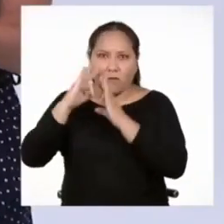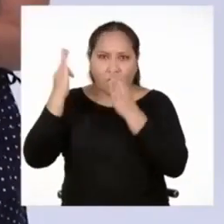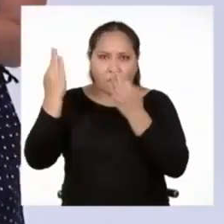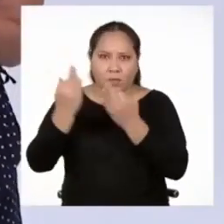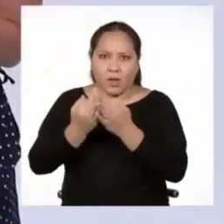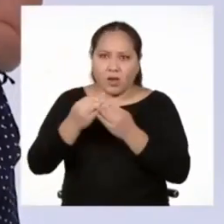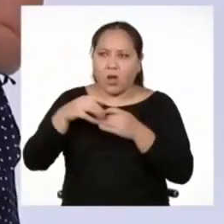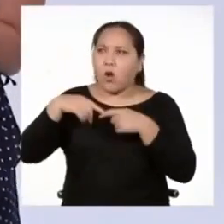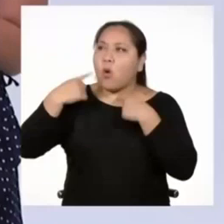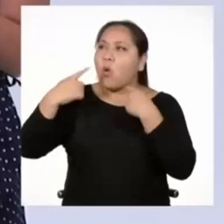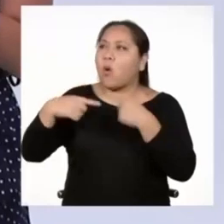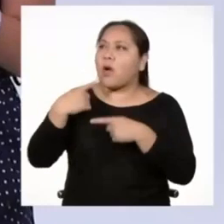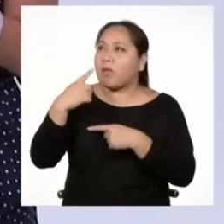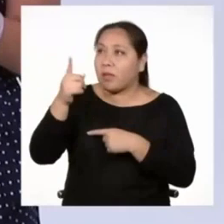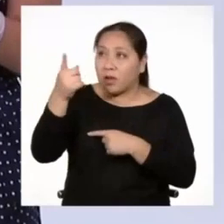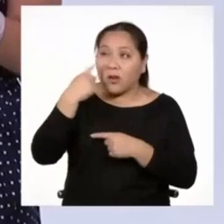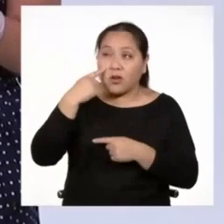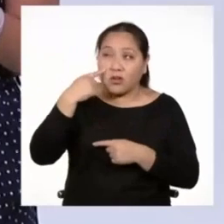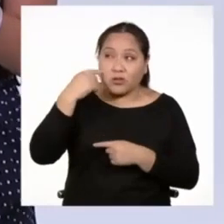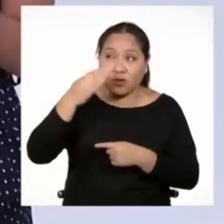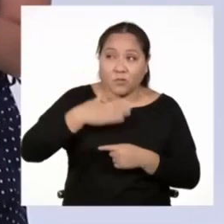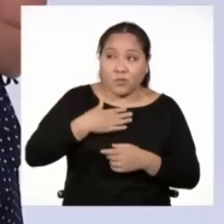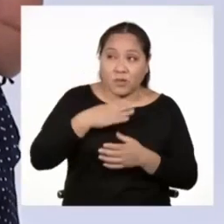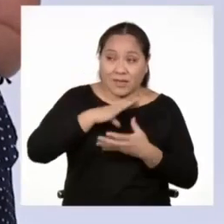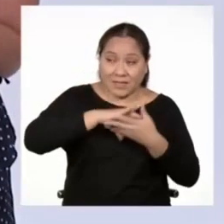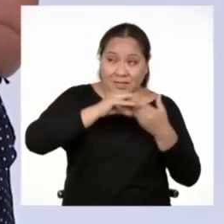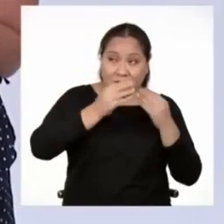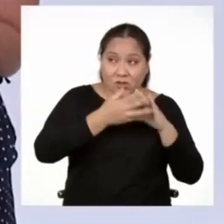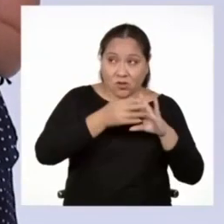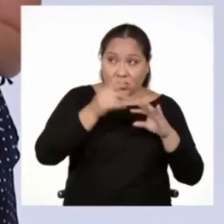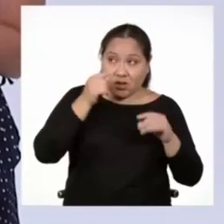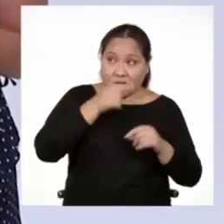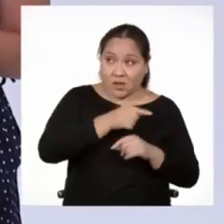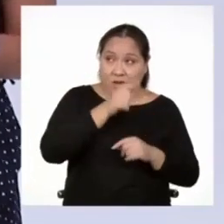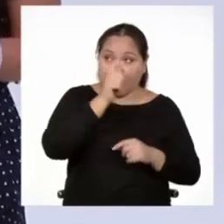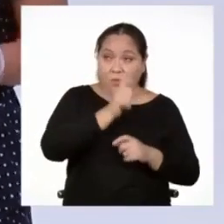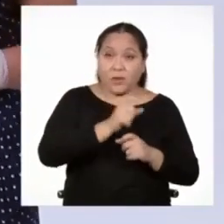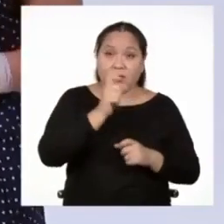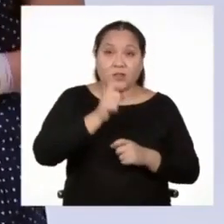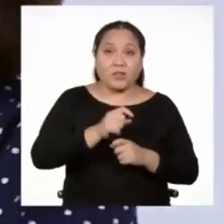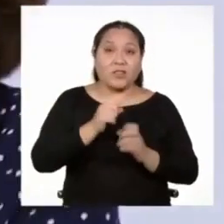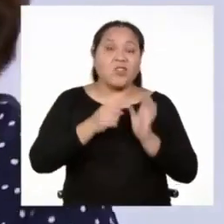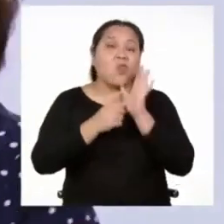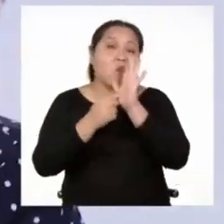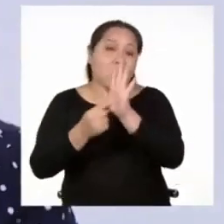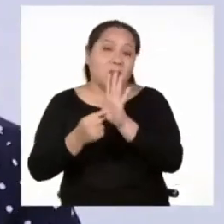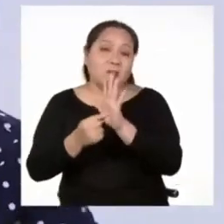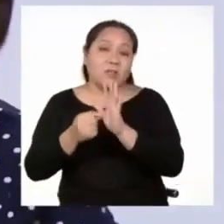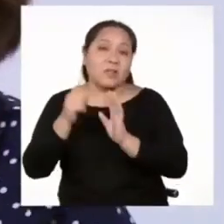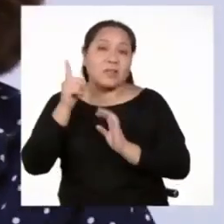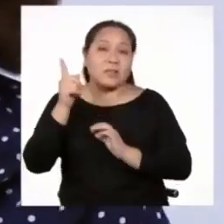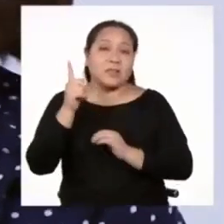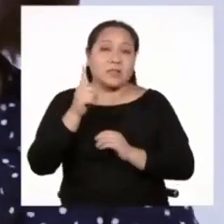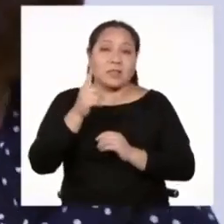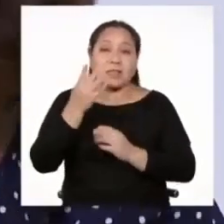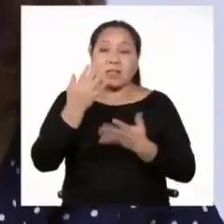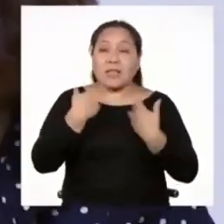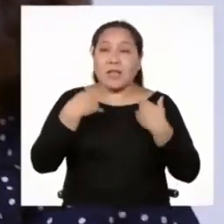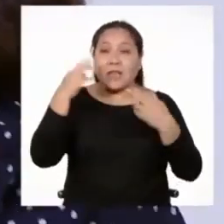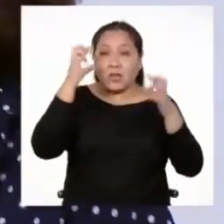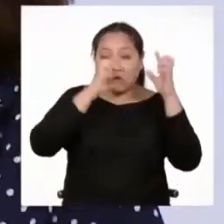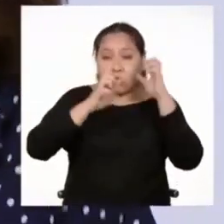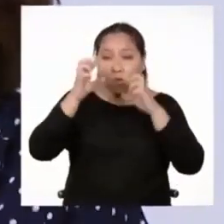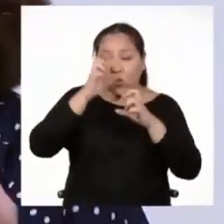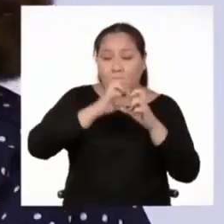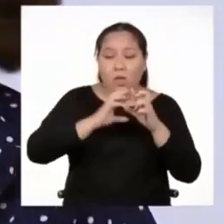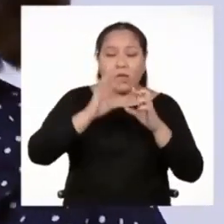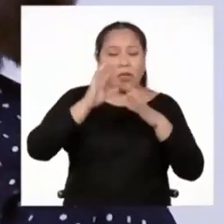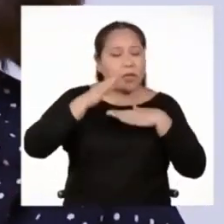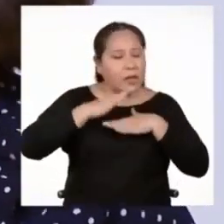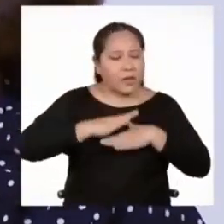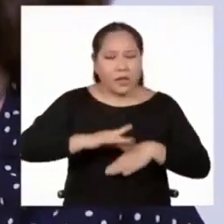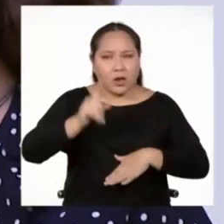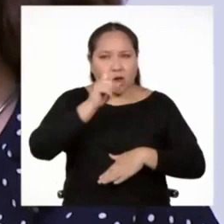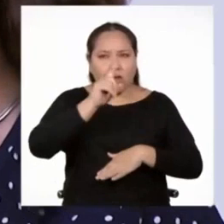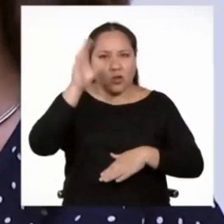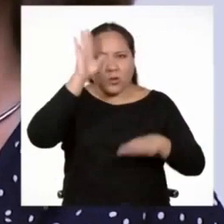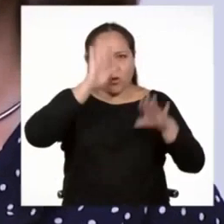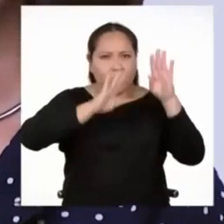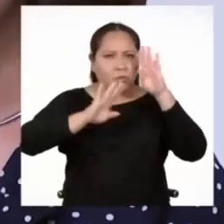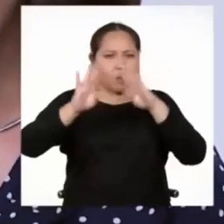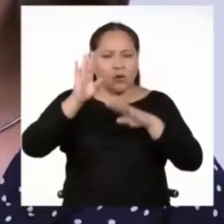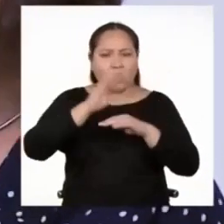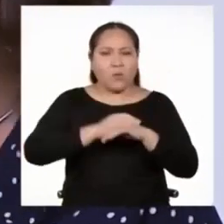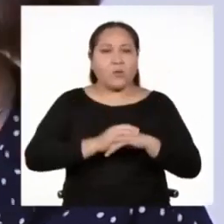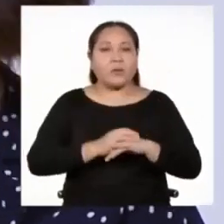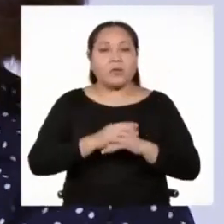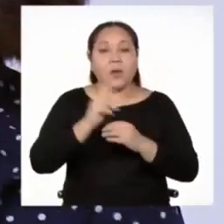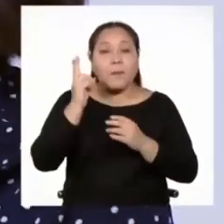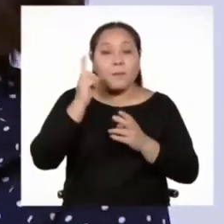o coméntale si quiere conocer esta historia y sus personajes. Y así se la muestras. Si tienes alguna duda, tranquilo, no te preocupes por eso. Revisa